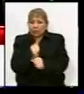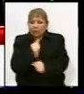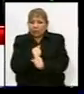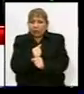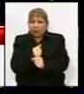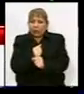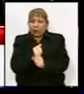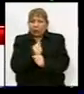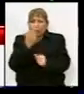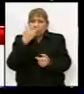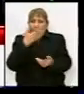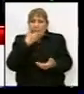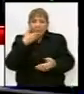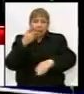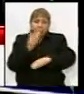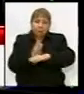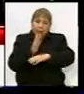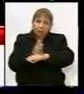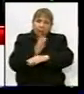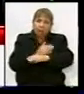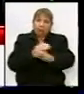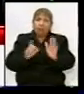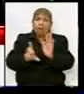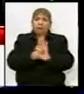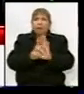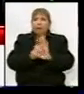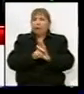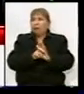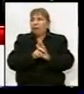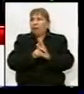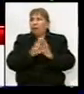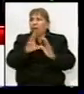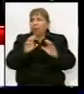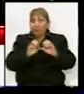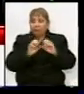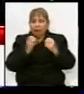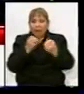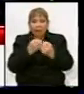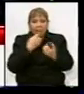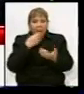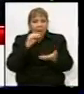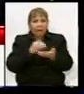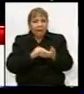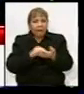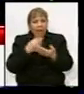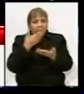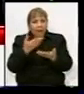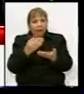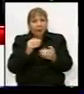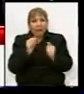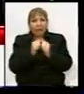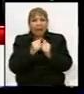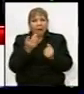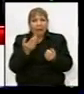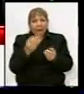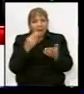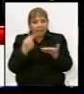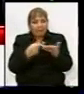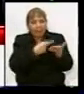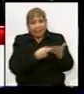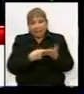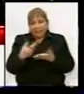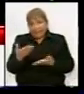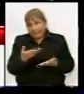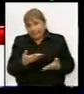para mejorar las leyes y si existen malas leyes obviamente se tendrán que ser discutidas